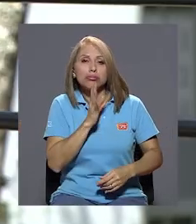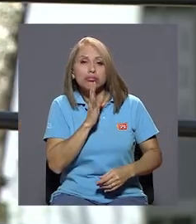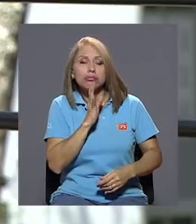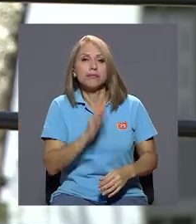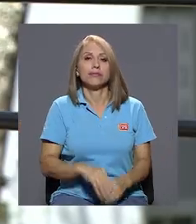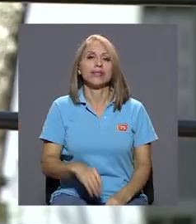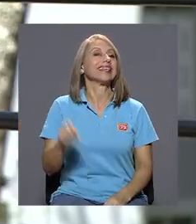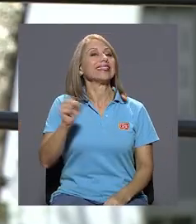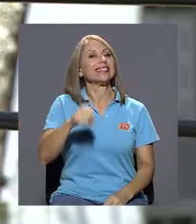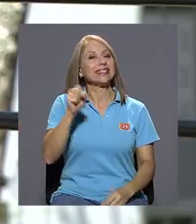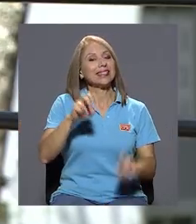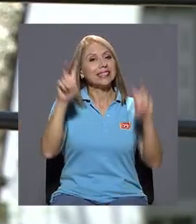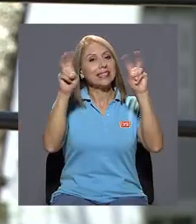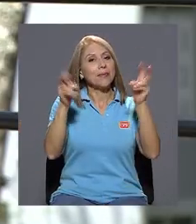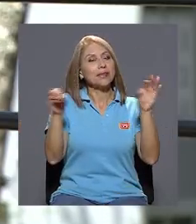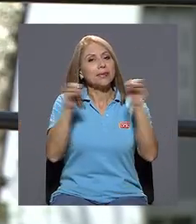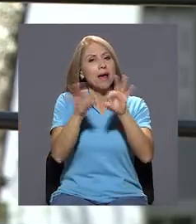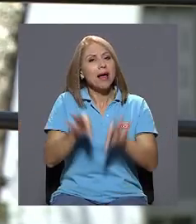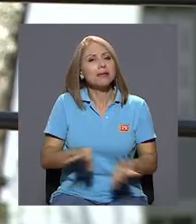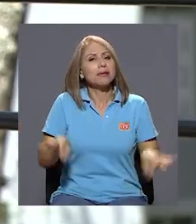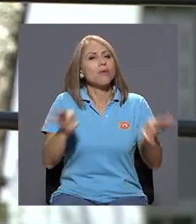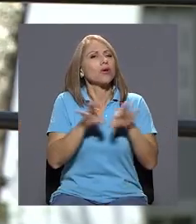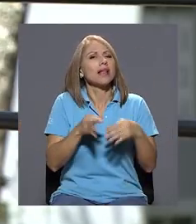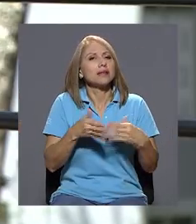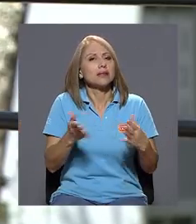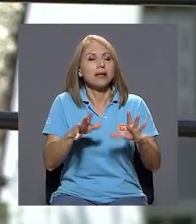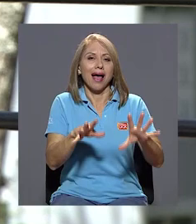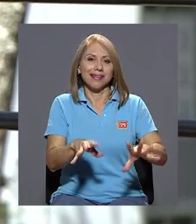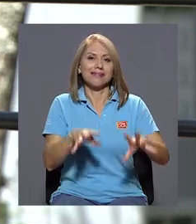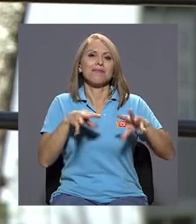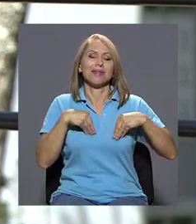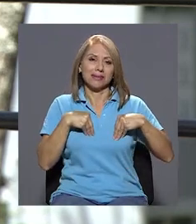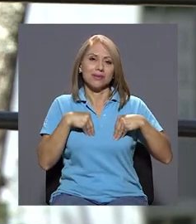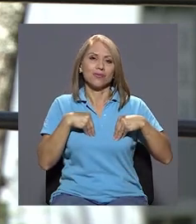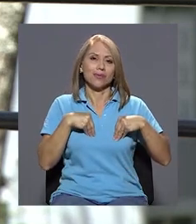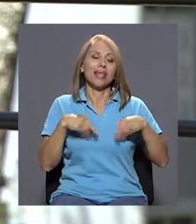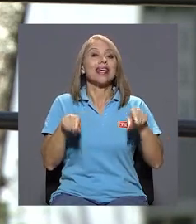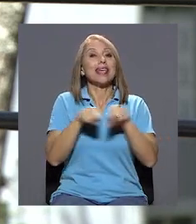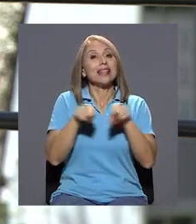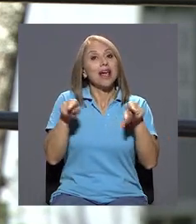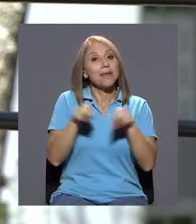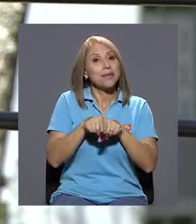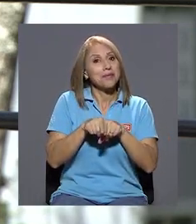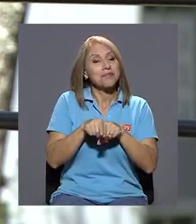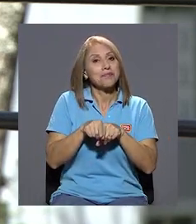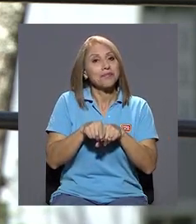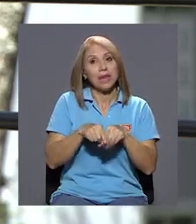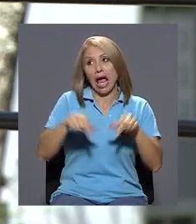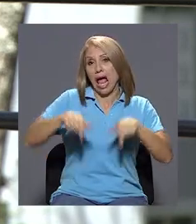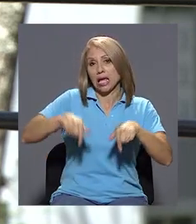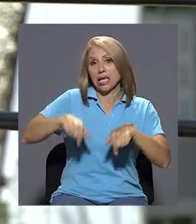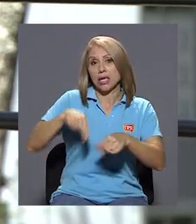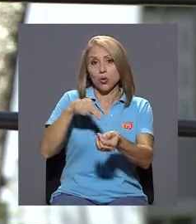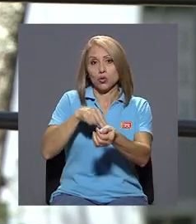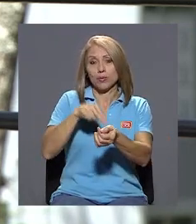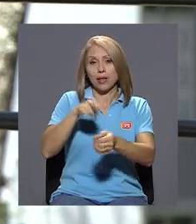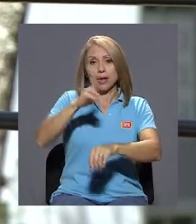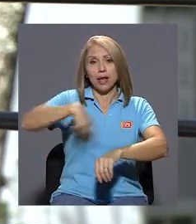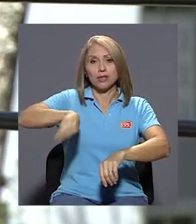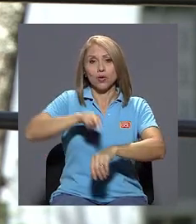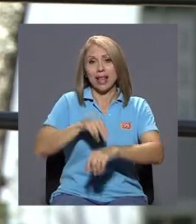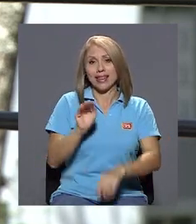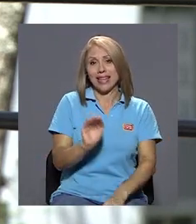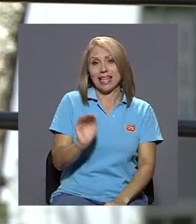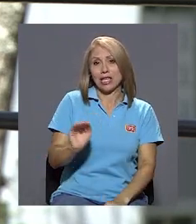cada vez que entran. Sí, y entre los temas más importantes es la aceptación y también la que surge siempre, porque aquí en el